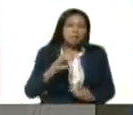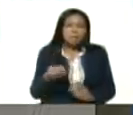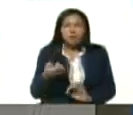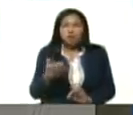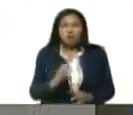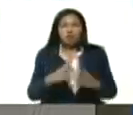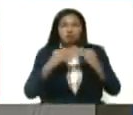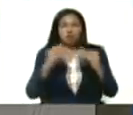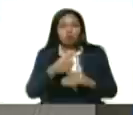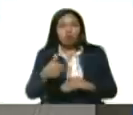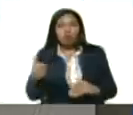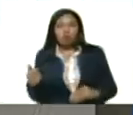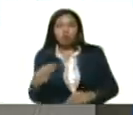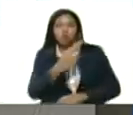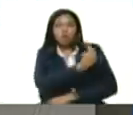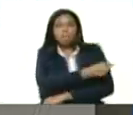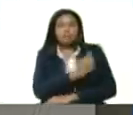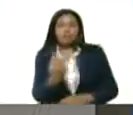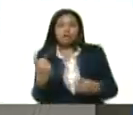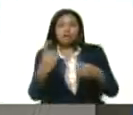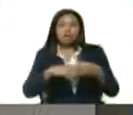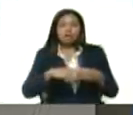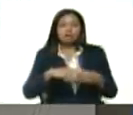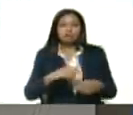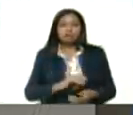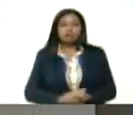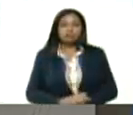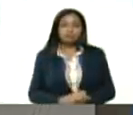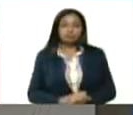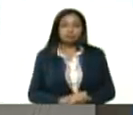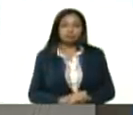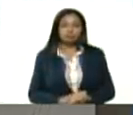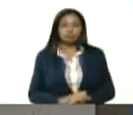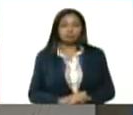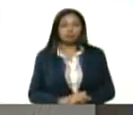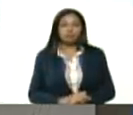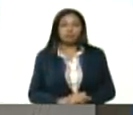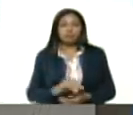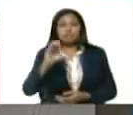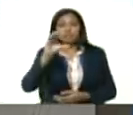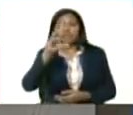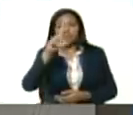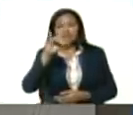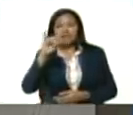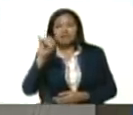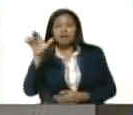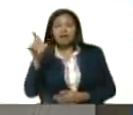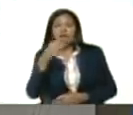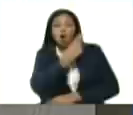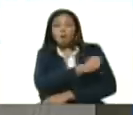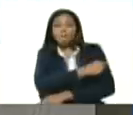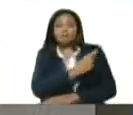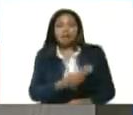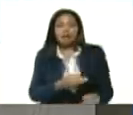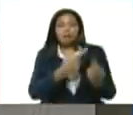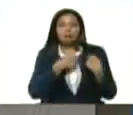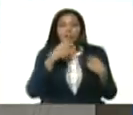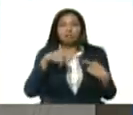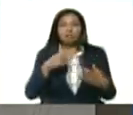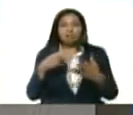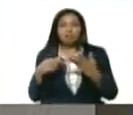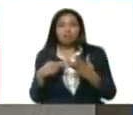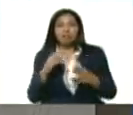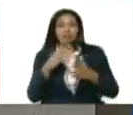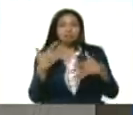están hospitalizados, están internados en centros diagnósticos integrales, en hospitales Centinela, y es otro elemento que